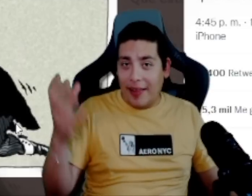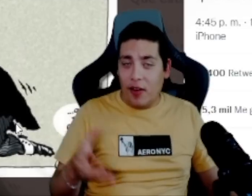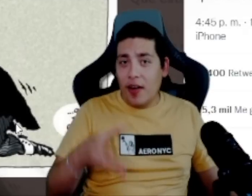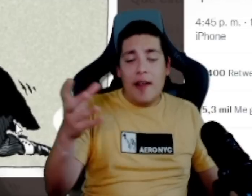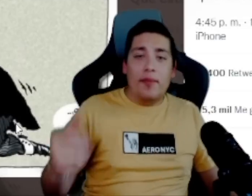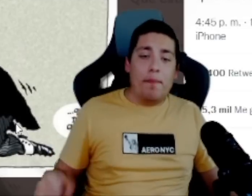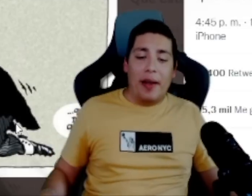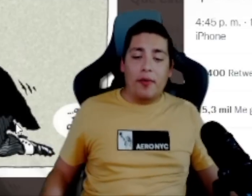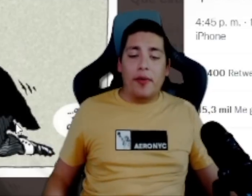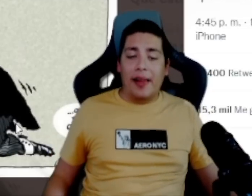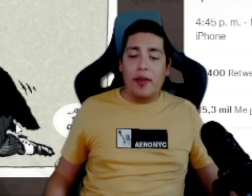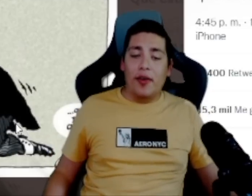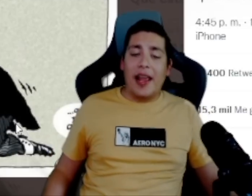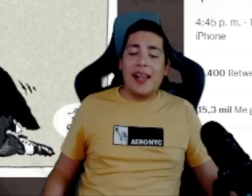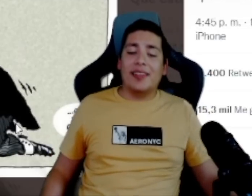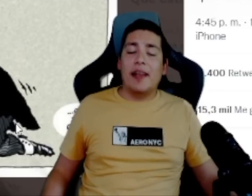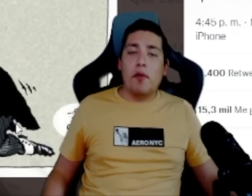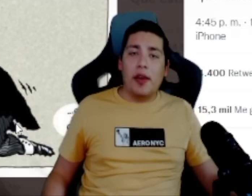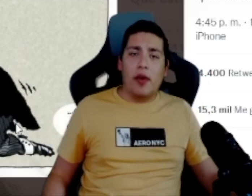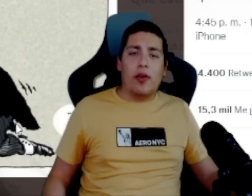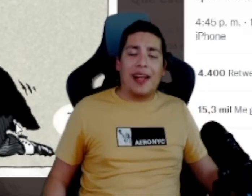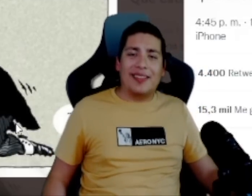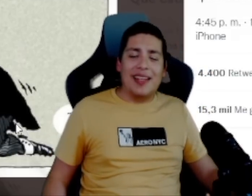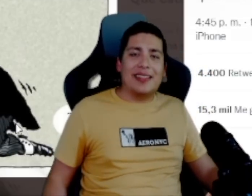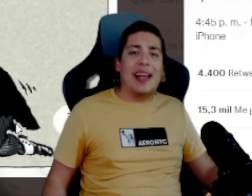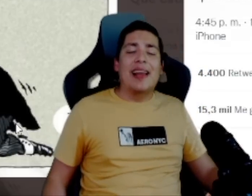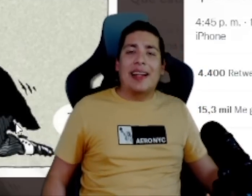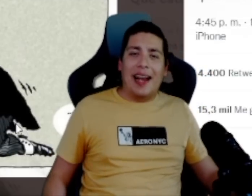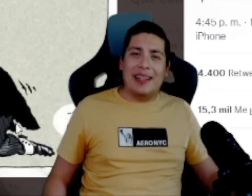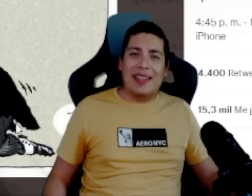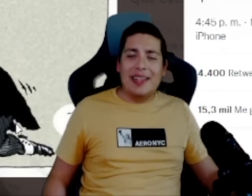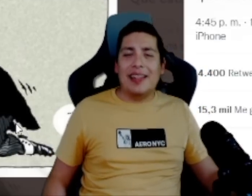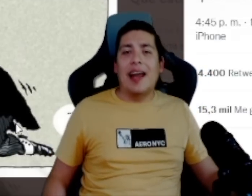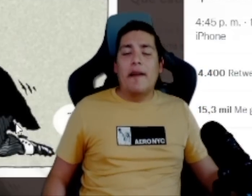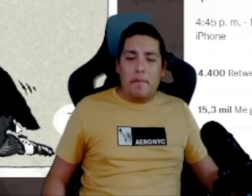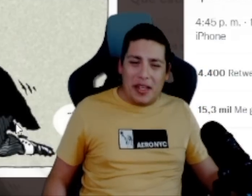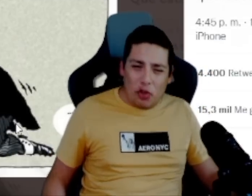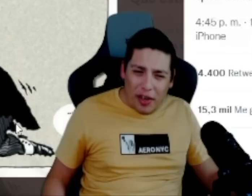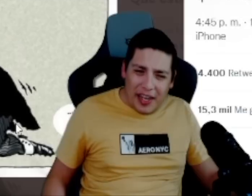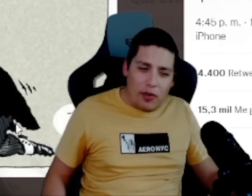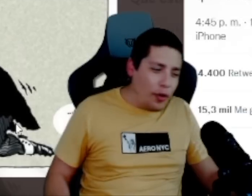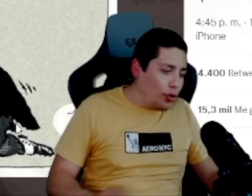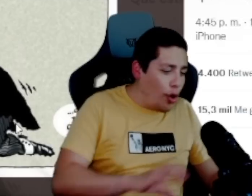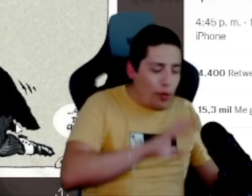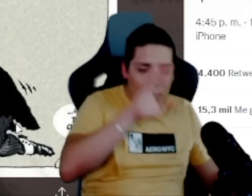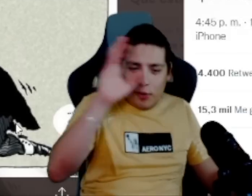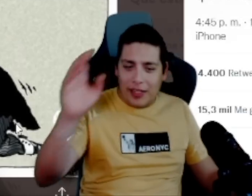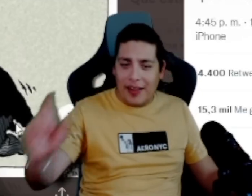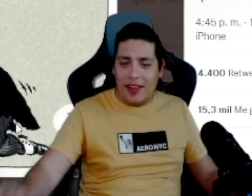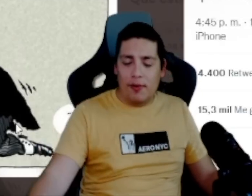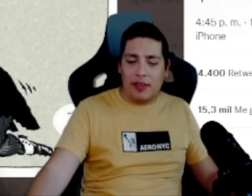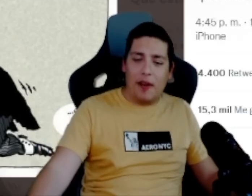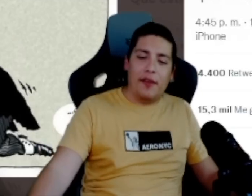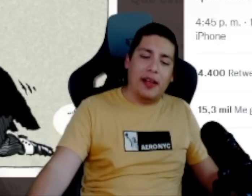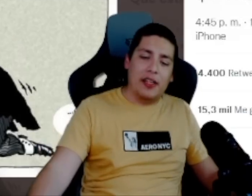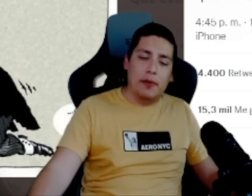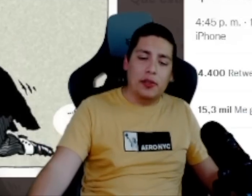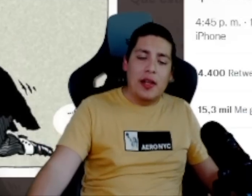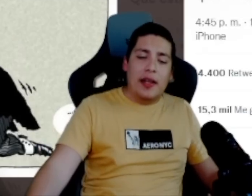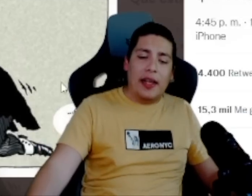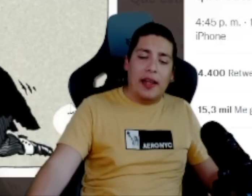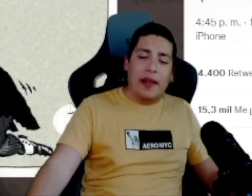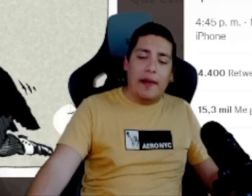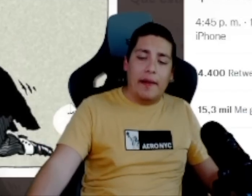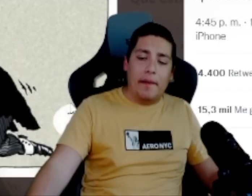otro Calderón, de Paco Calderón, este monero racista, clasista, misógino y todos los adjetivos